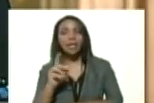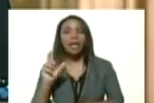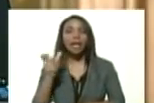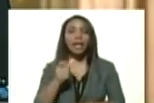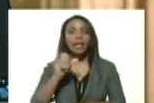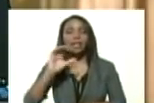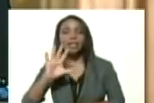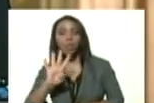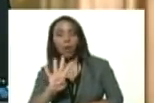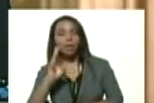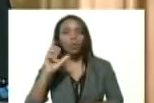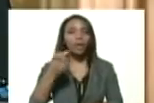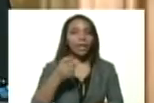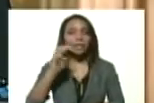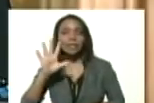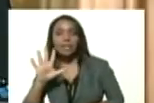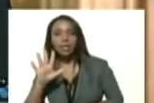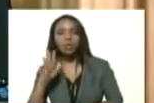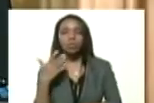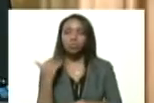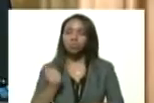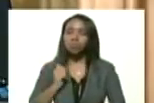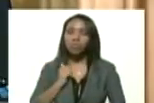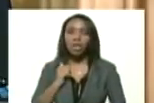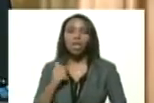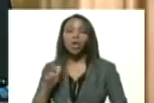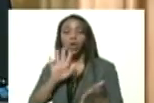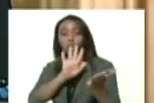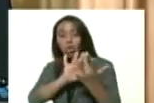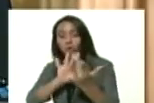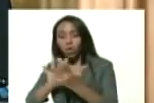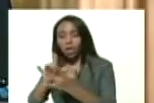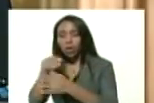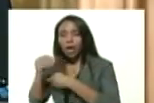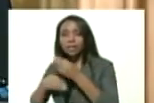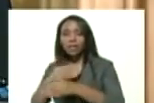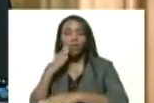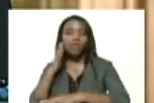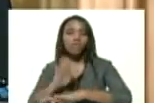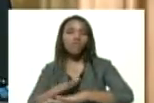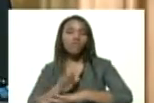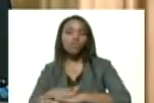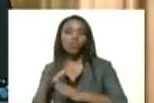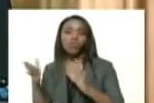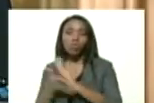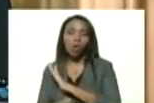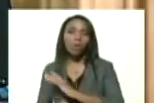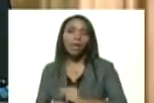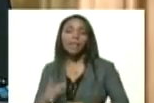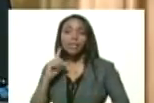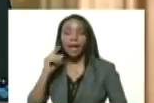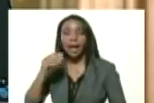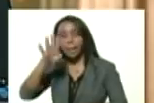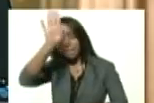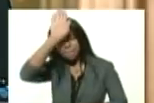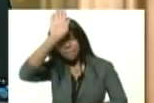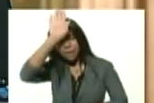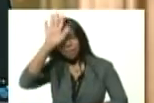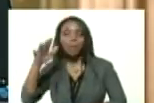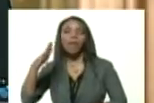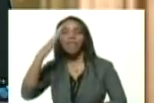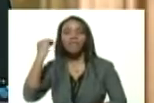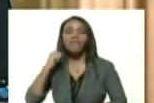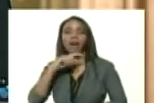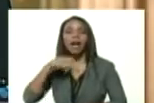g5 haga contacto con el nuncio apostólico del papa francisco en venezuela